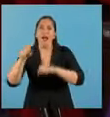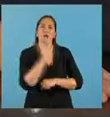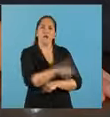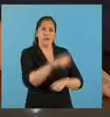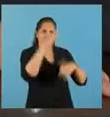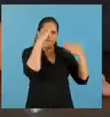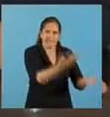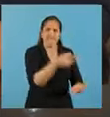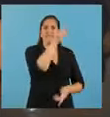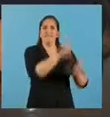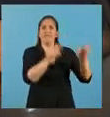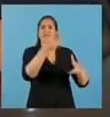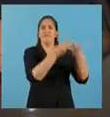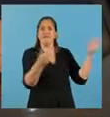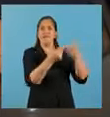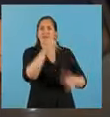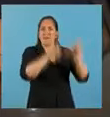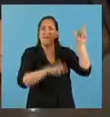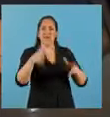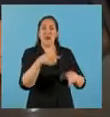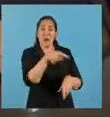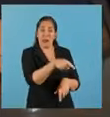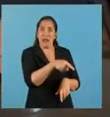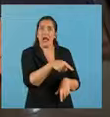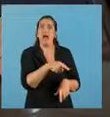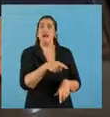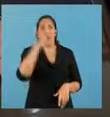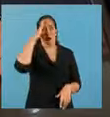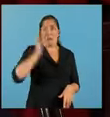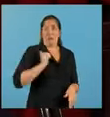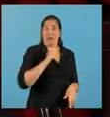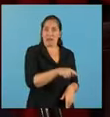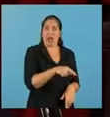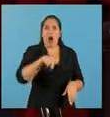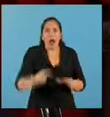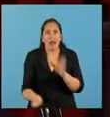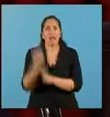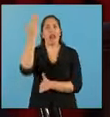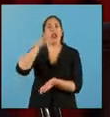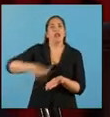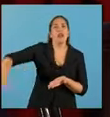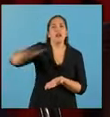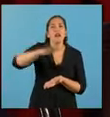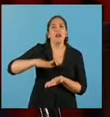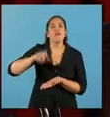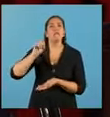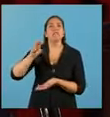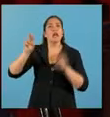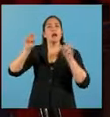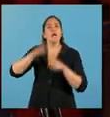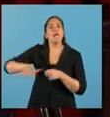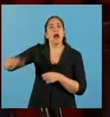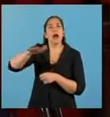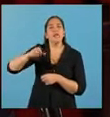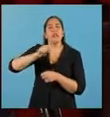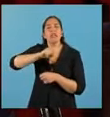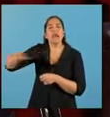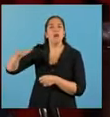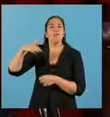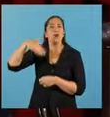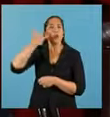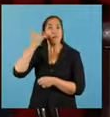recuerdo colectivo del horror de la dictadura, vamos a impulsar la creación del espacio de memoria El Campito, en Campo de Mayo, por